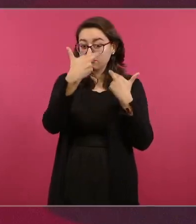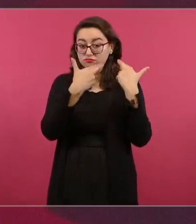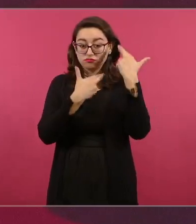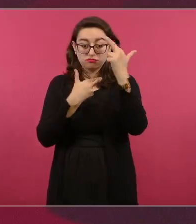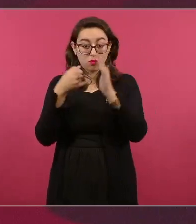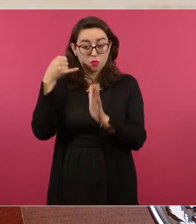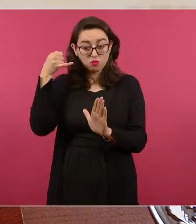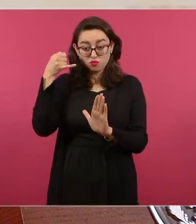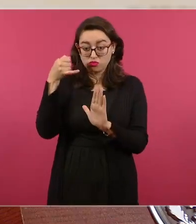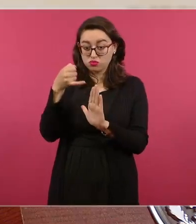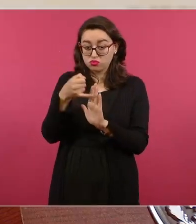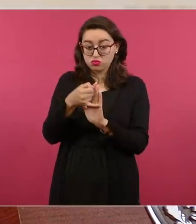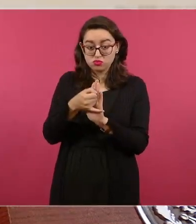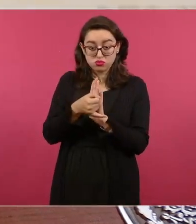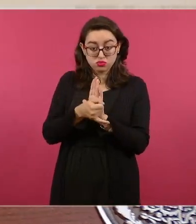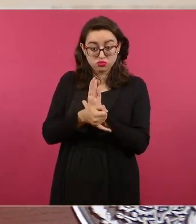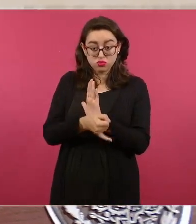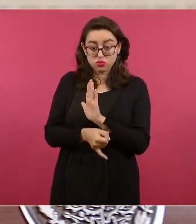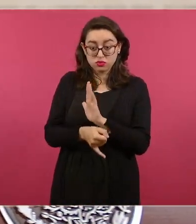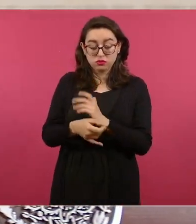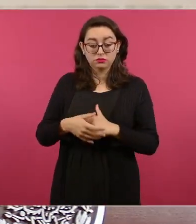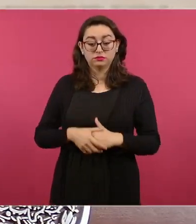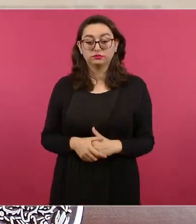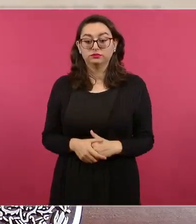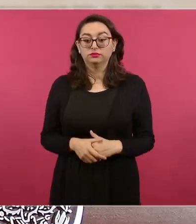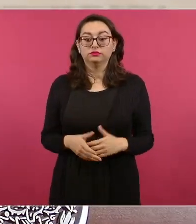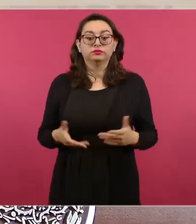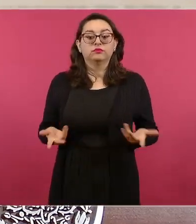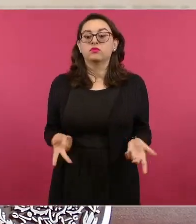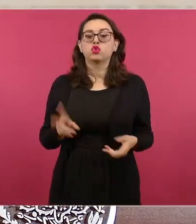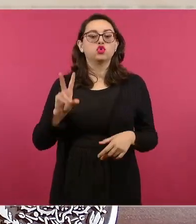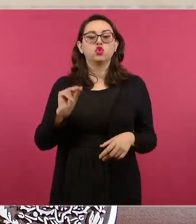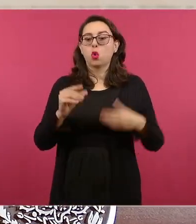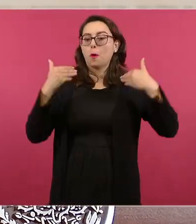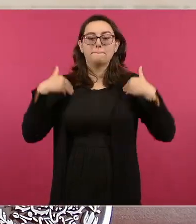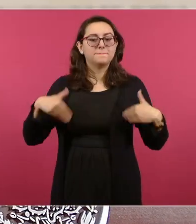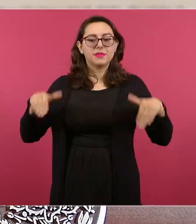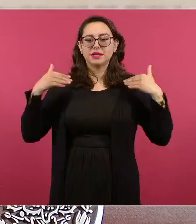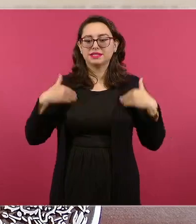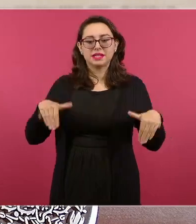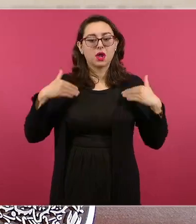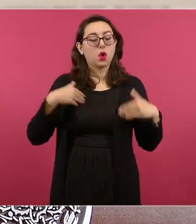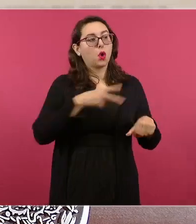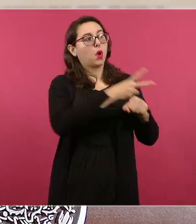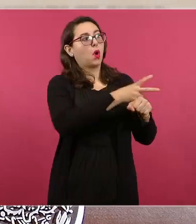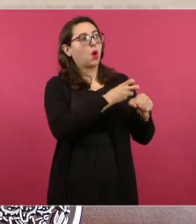No vamos a llevar a invitados,